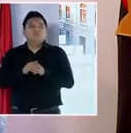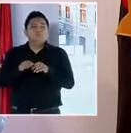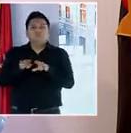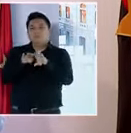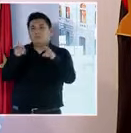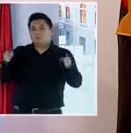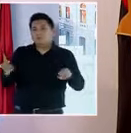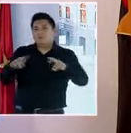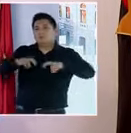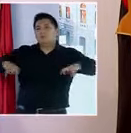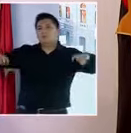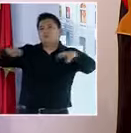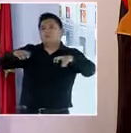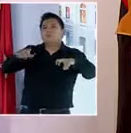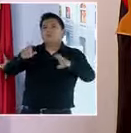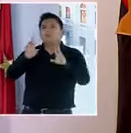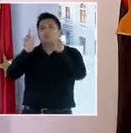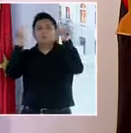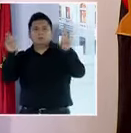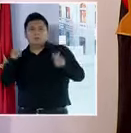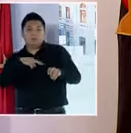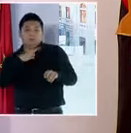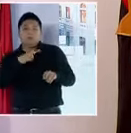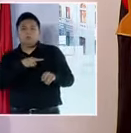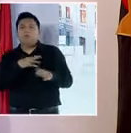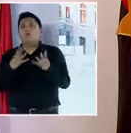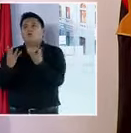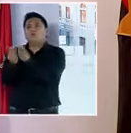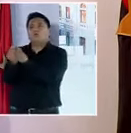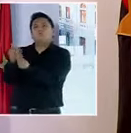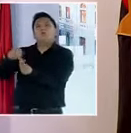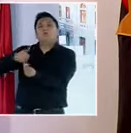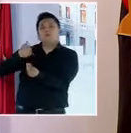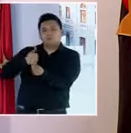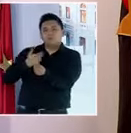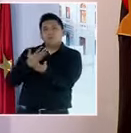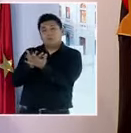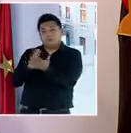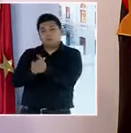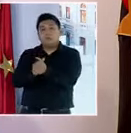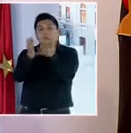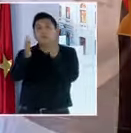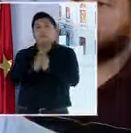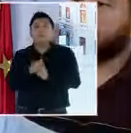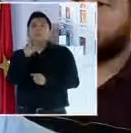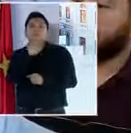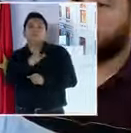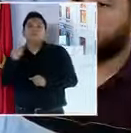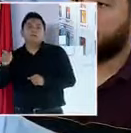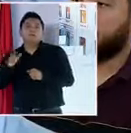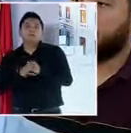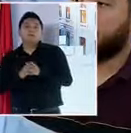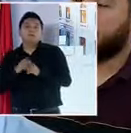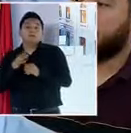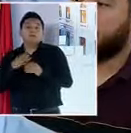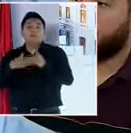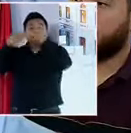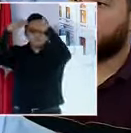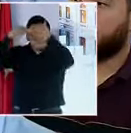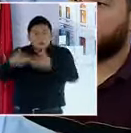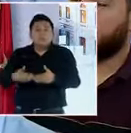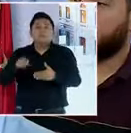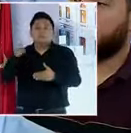de Asuntos Religiosos, al Consejo Departamental de Juventudes, a los representantes de la población en condición de discapacidad,